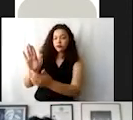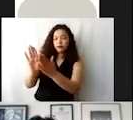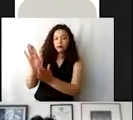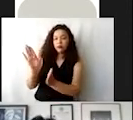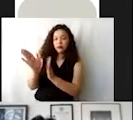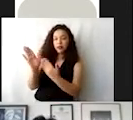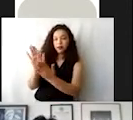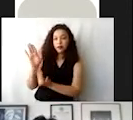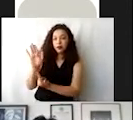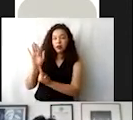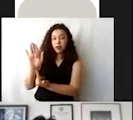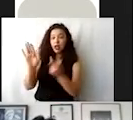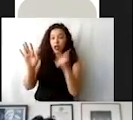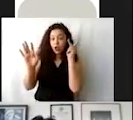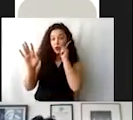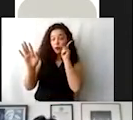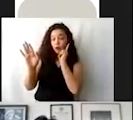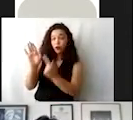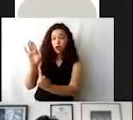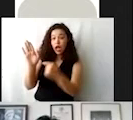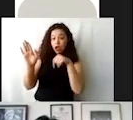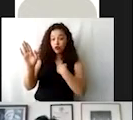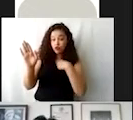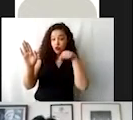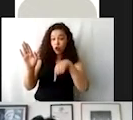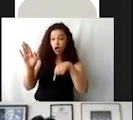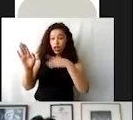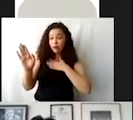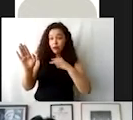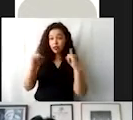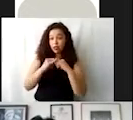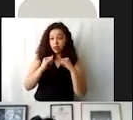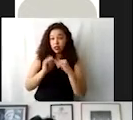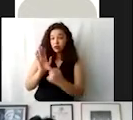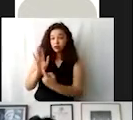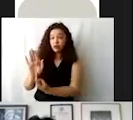como evidencia de que ahí es el domicilio, pues puede ser el mismo estado de cuenta de